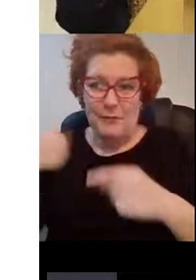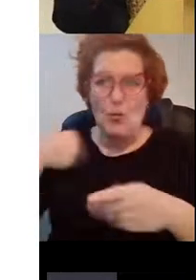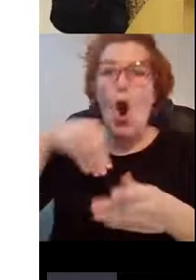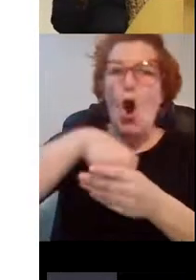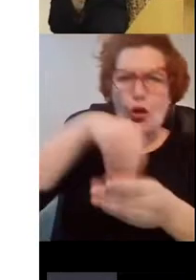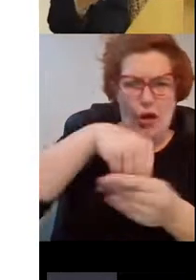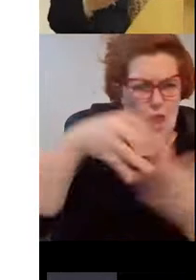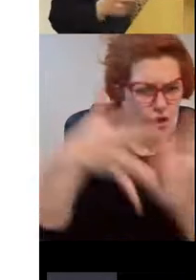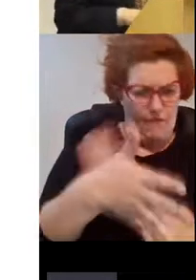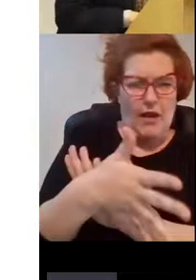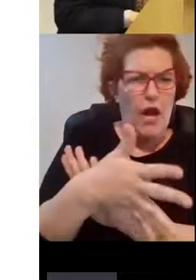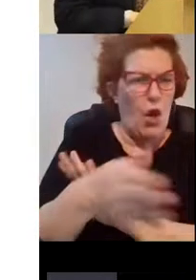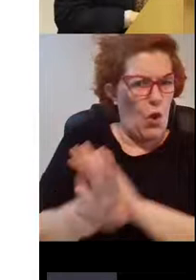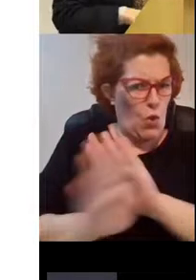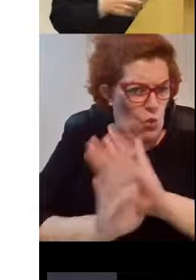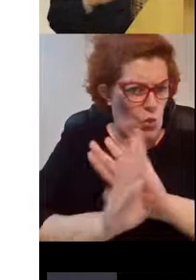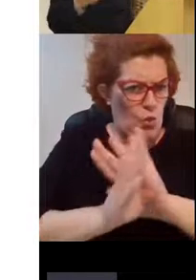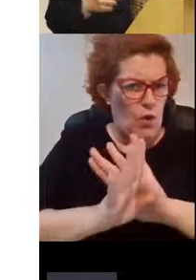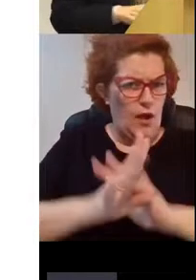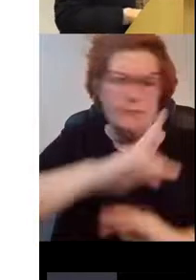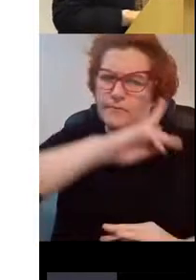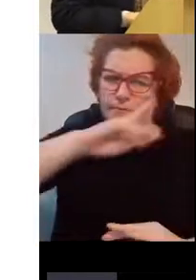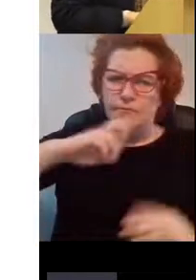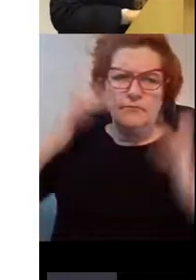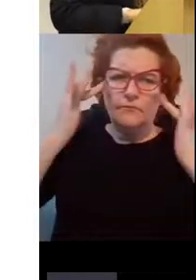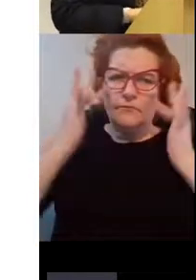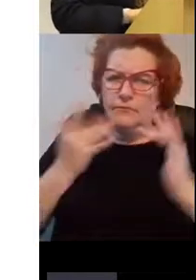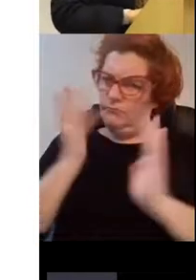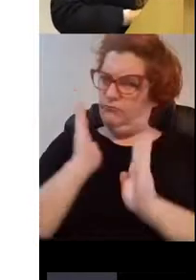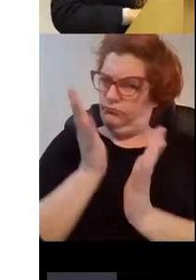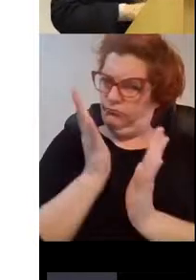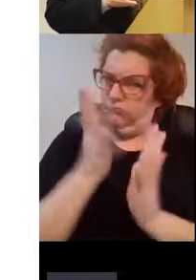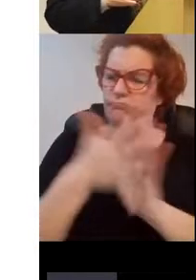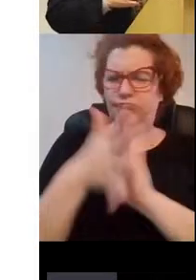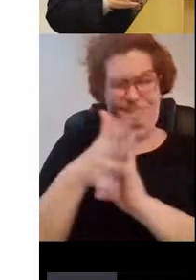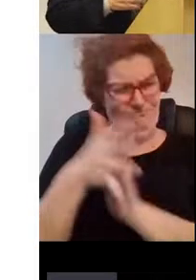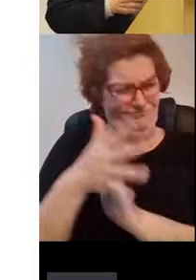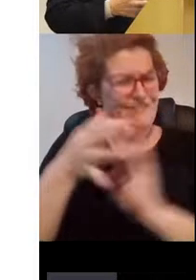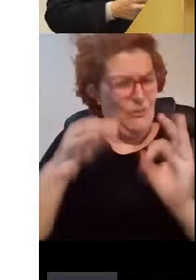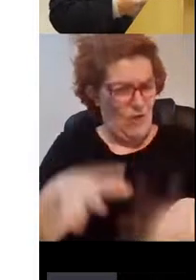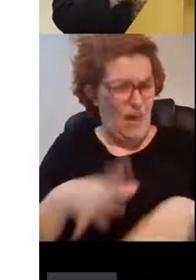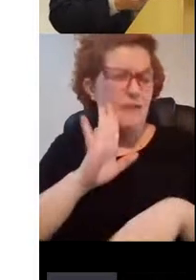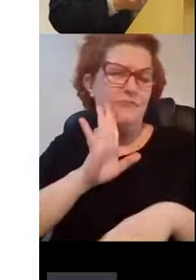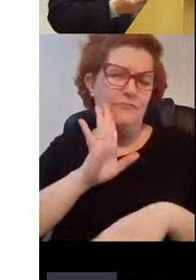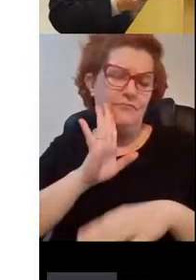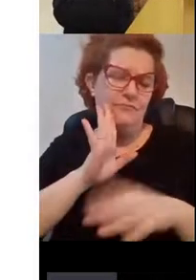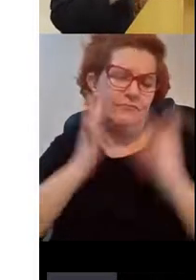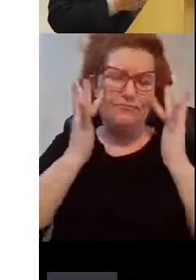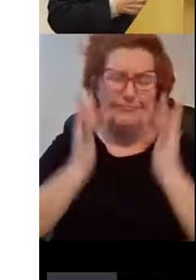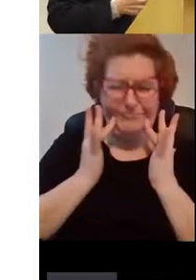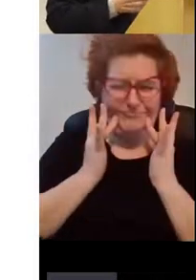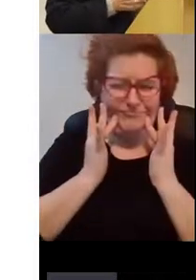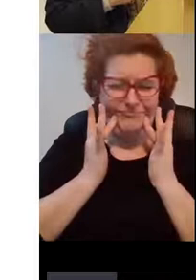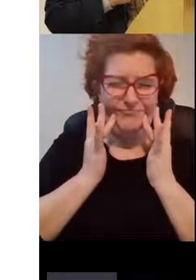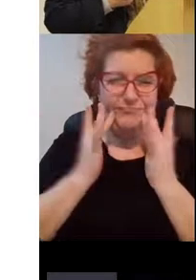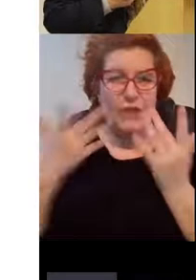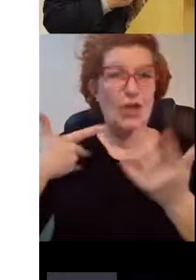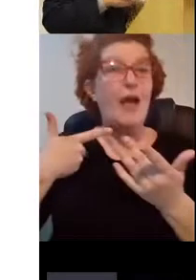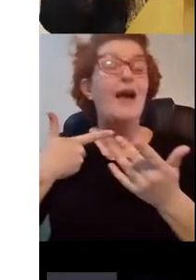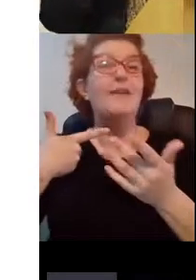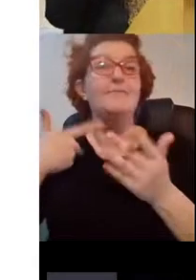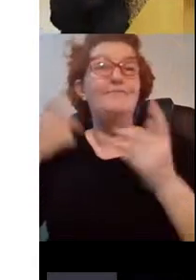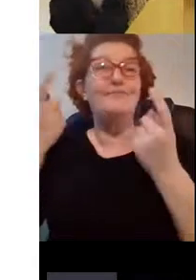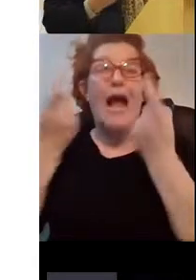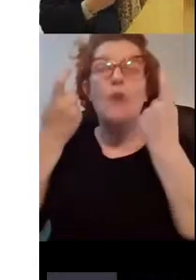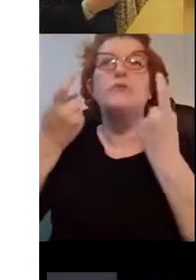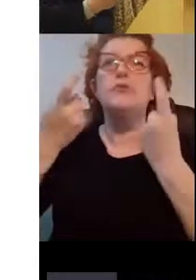ni un ápice de rigor en su impartición, que apliquen esos contenidos ya asimilados a